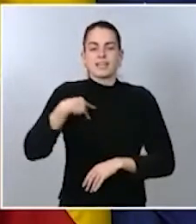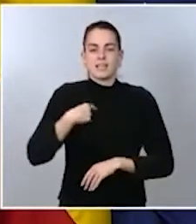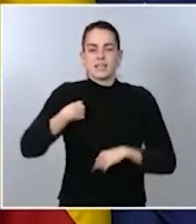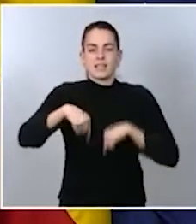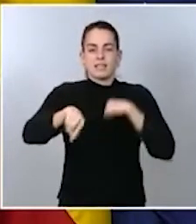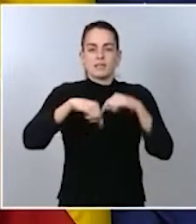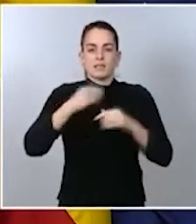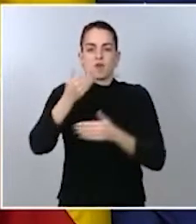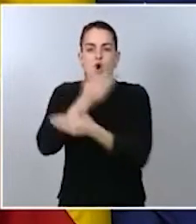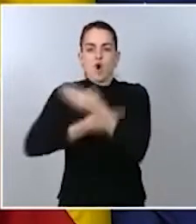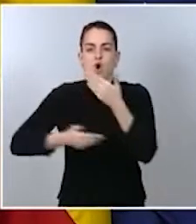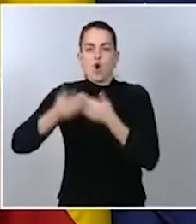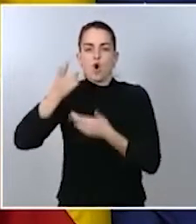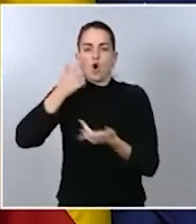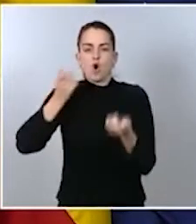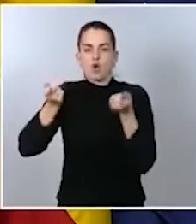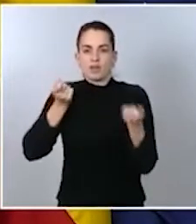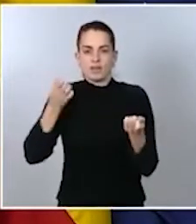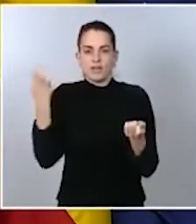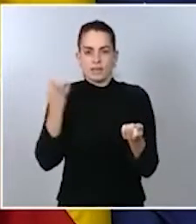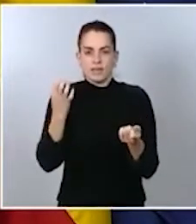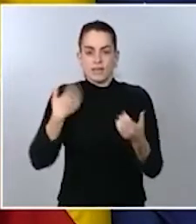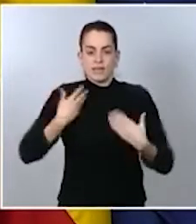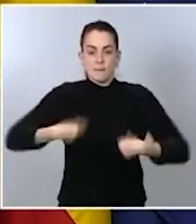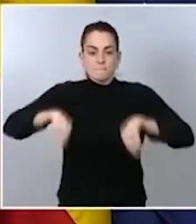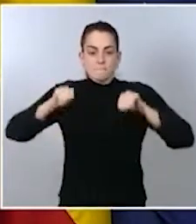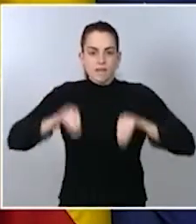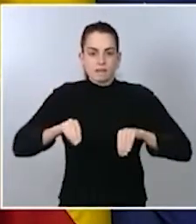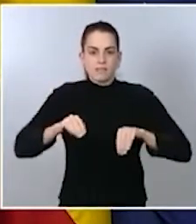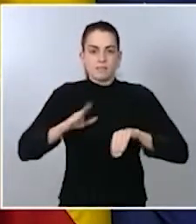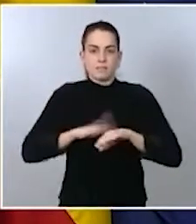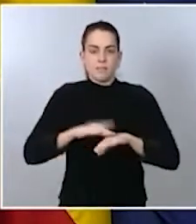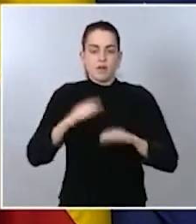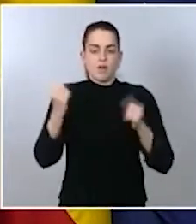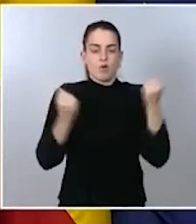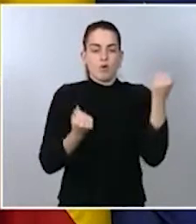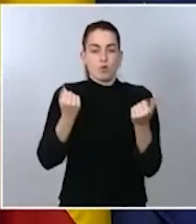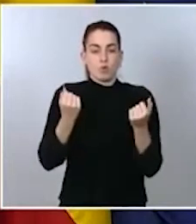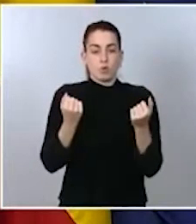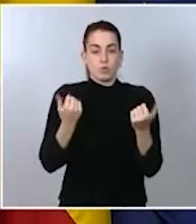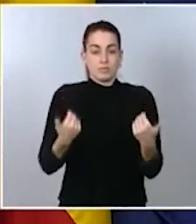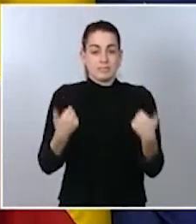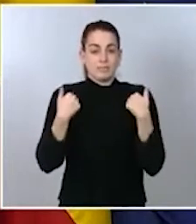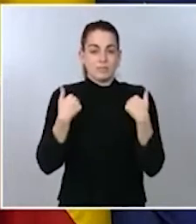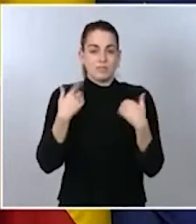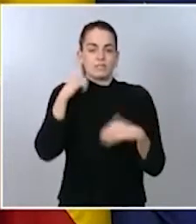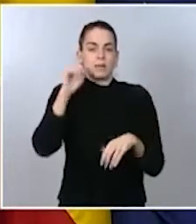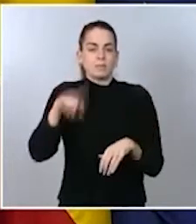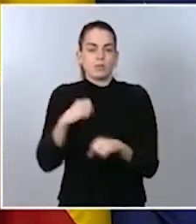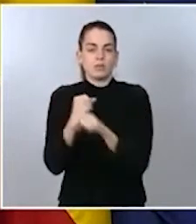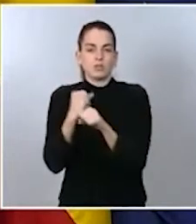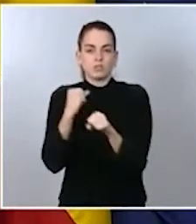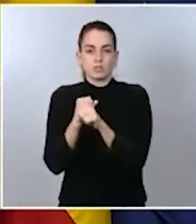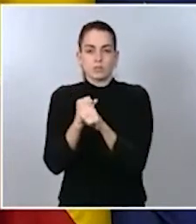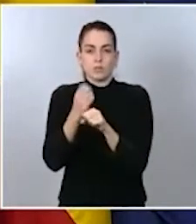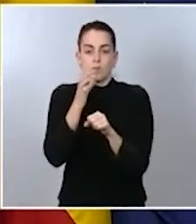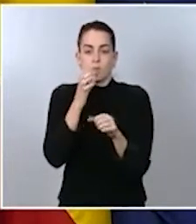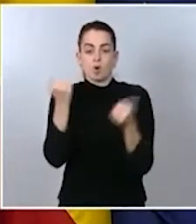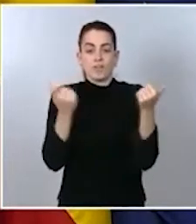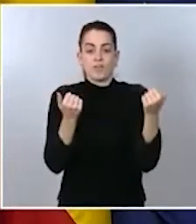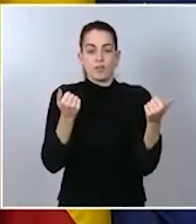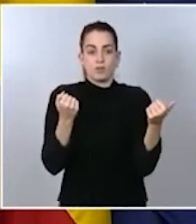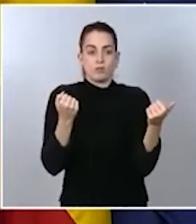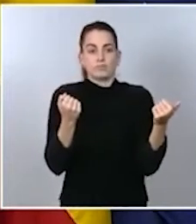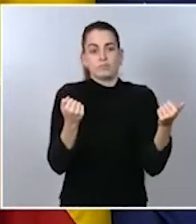provisión de víveres y mantas a los conductores así como los trabajos de retirada de los vehículos abandonados